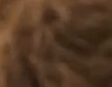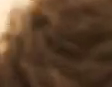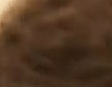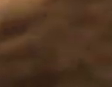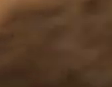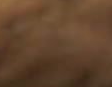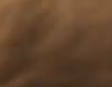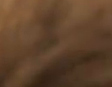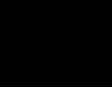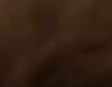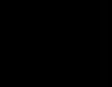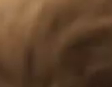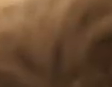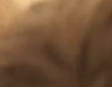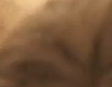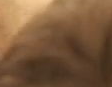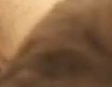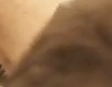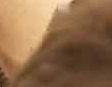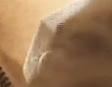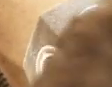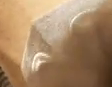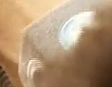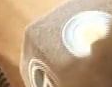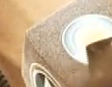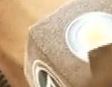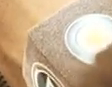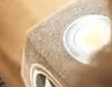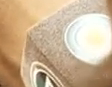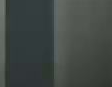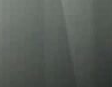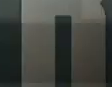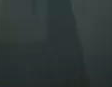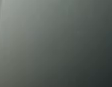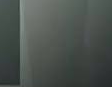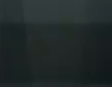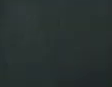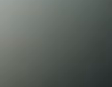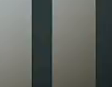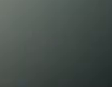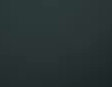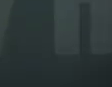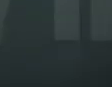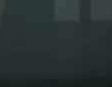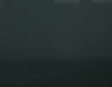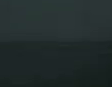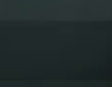más, hacer una vida tranquila y tratar de poder decir que no, que a veces no es tan fácil.